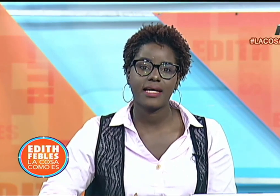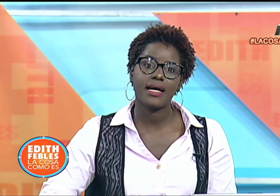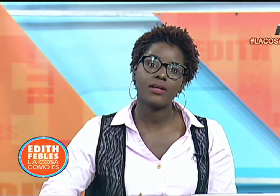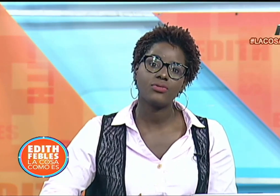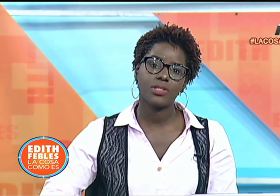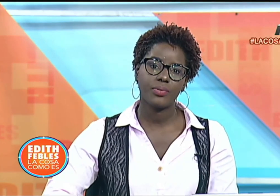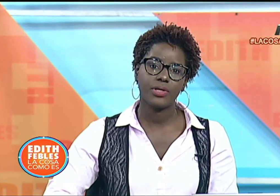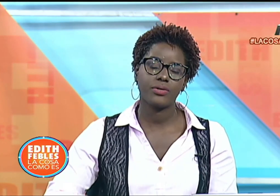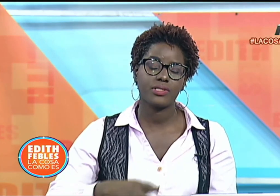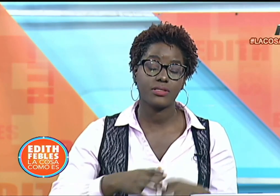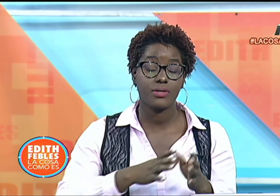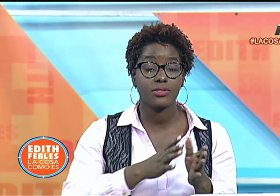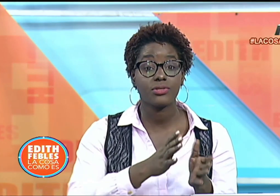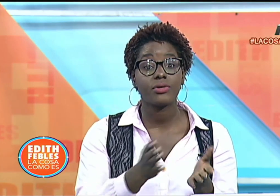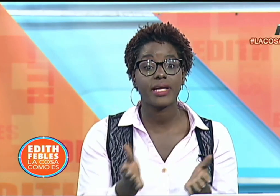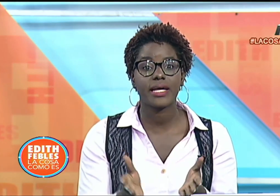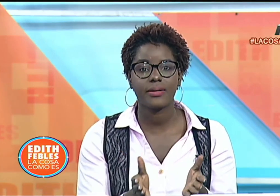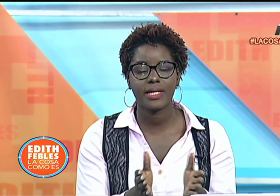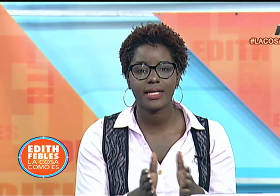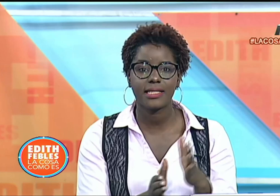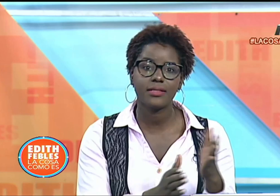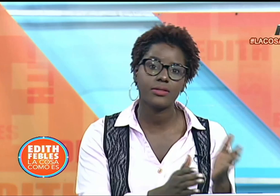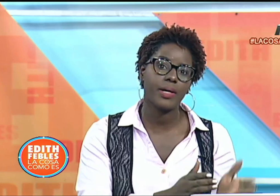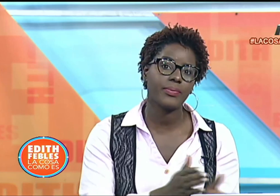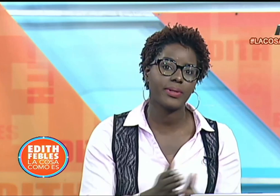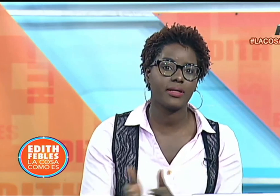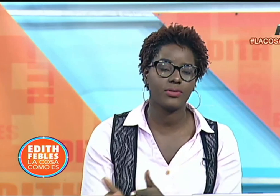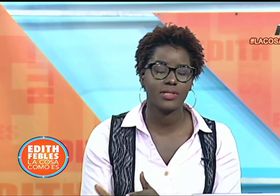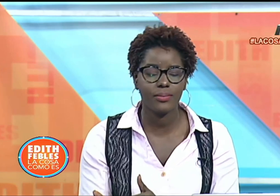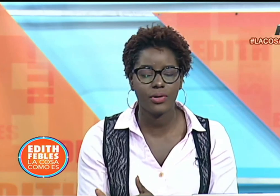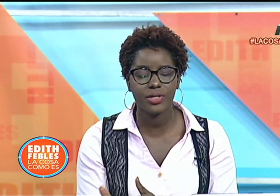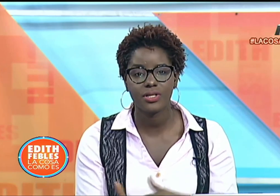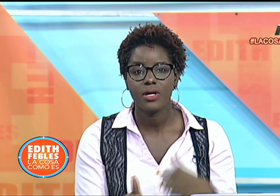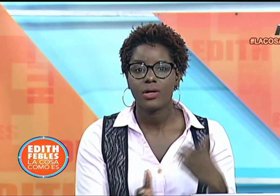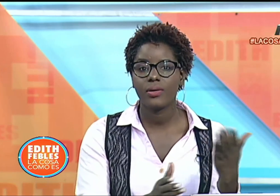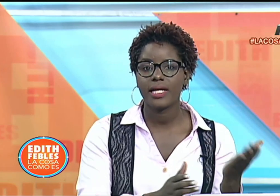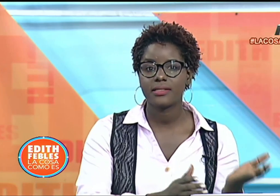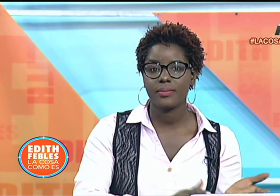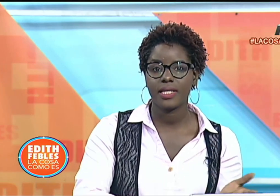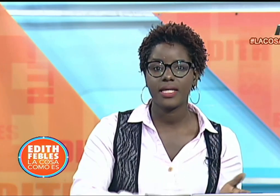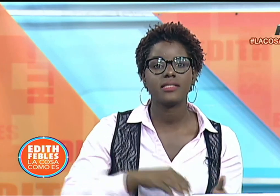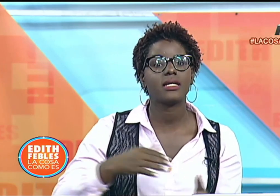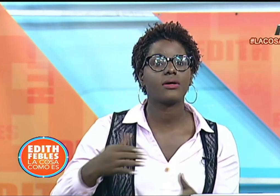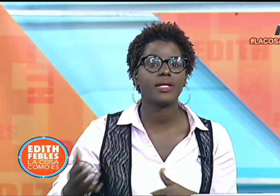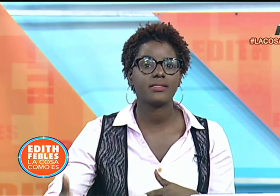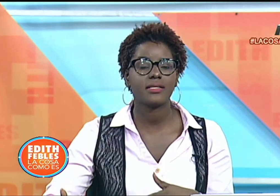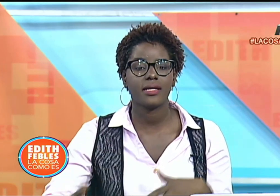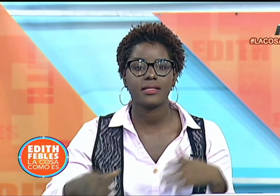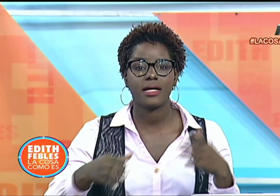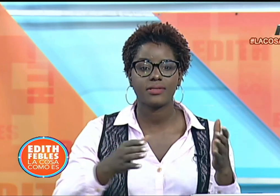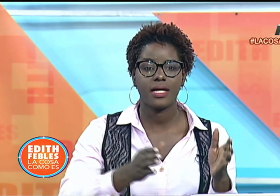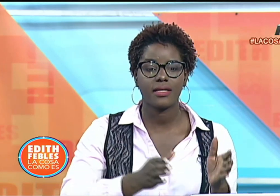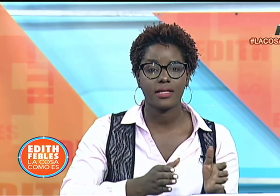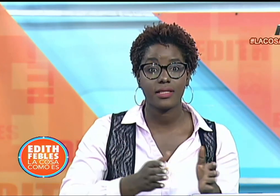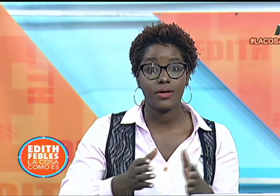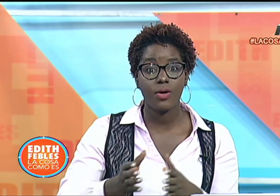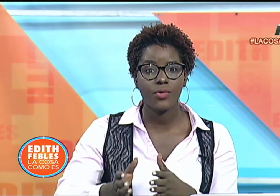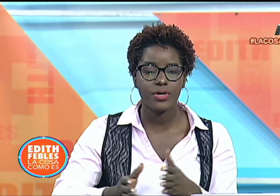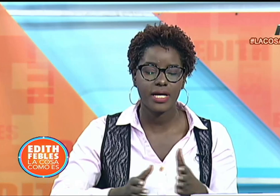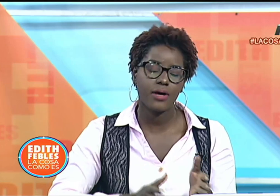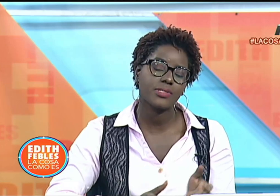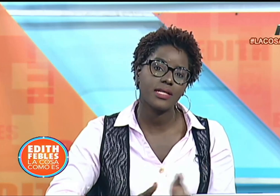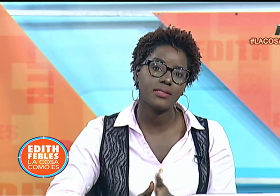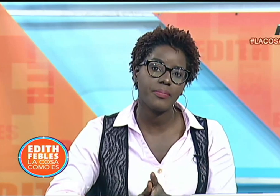que hayan algún tipo de negociación. Eso es lo que hay que ver, qué tanto va a poder negociar Boric con la extrema derecha, con la izquierda, o sea, de